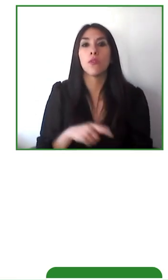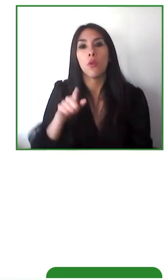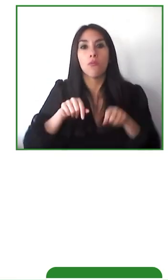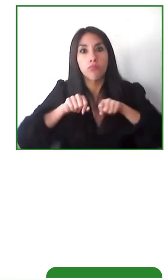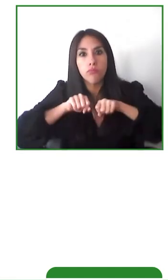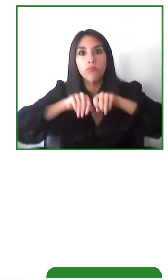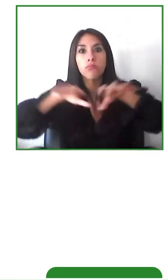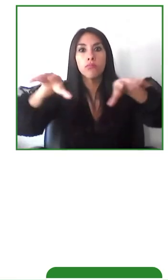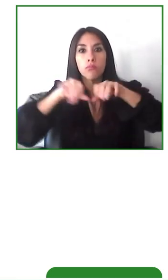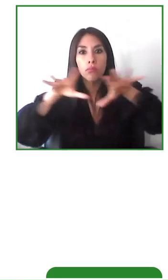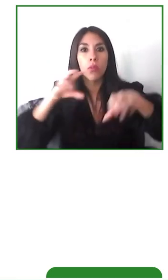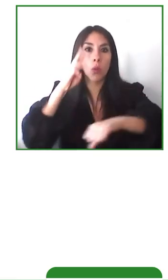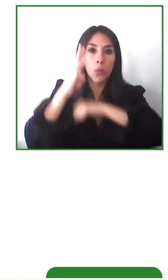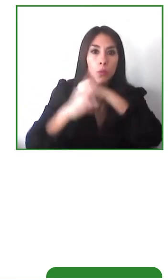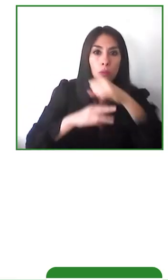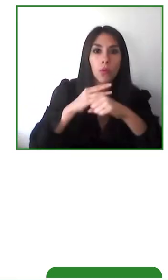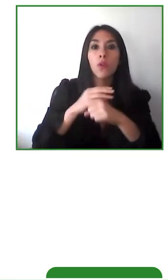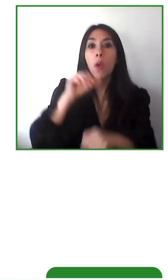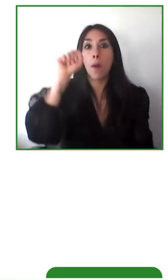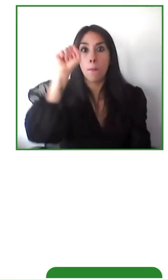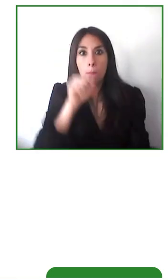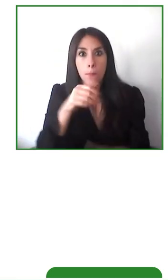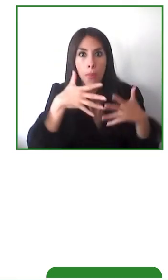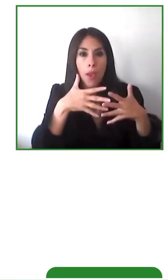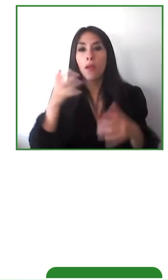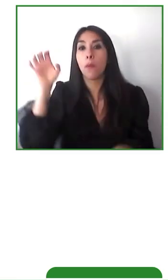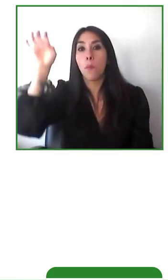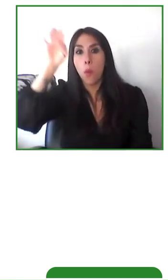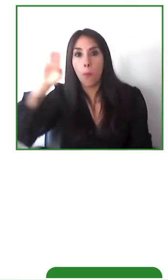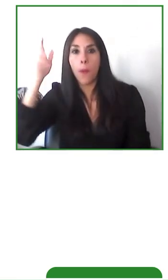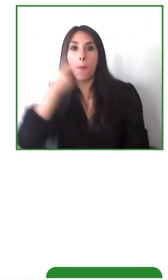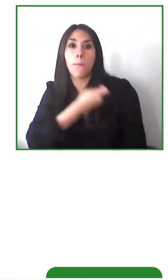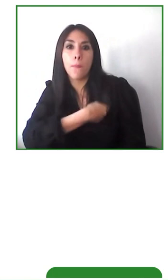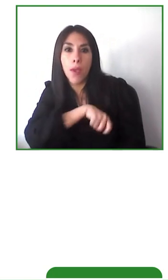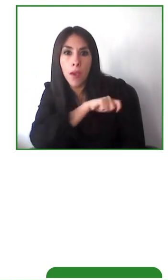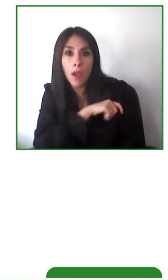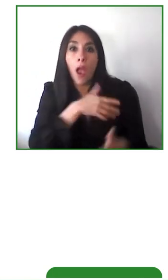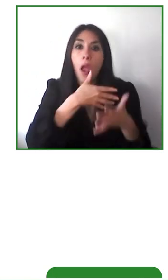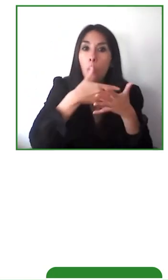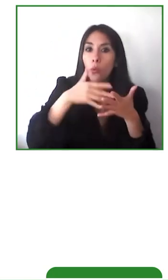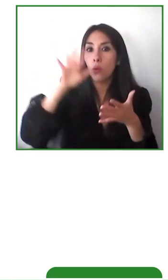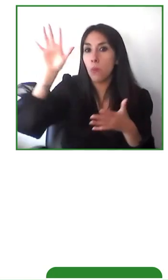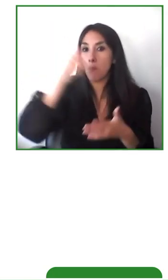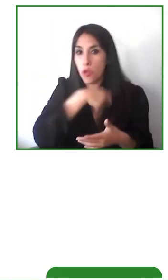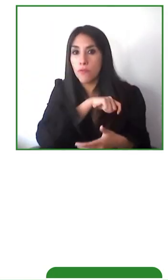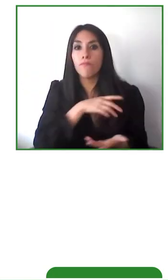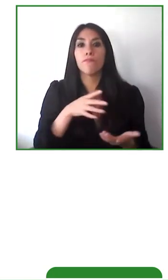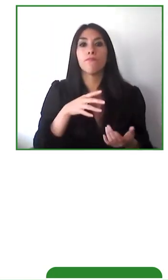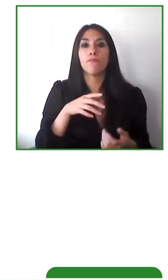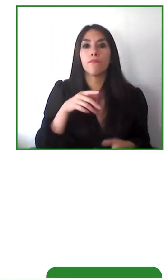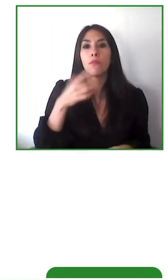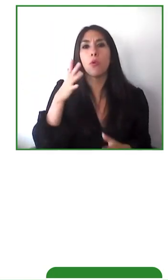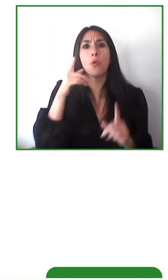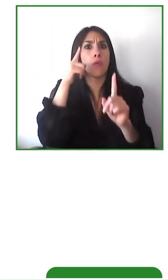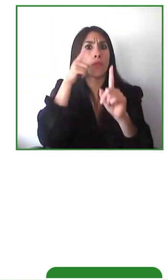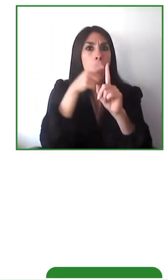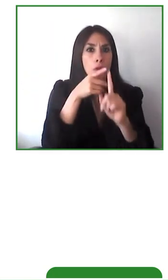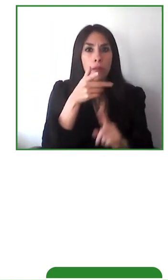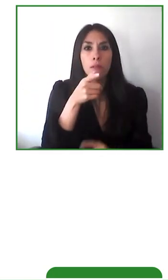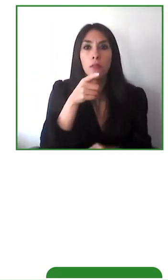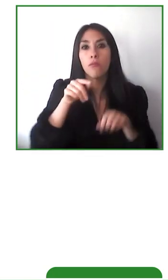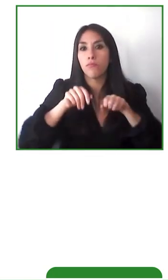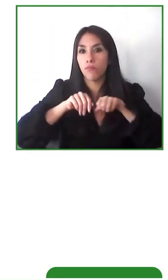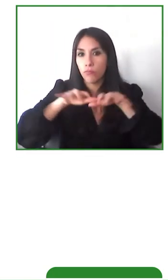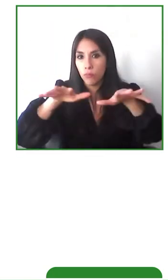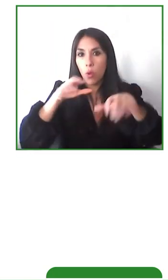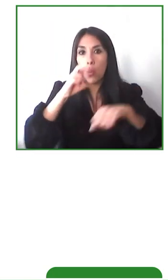ellos todos tienen la meta de llegar a todo el mundo al final. Y hoy van a compartir su trabajo y